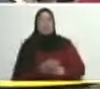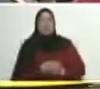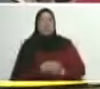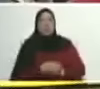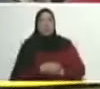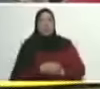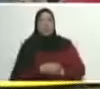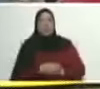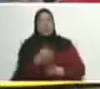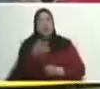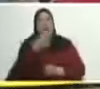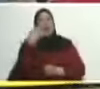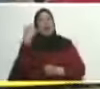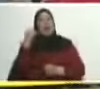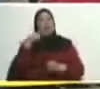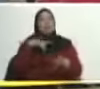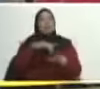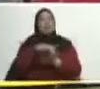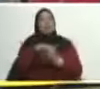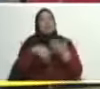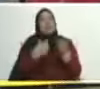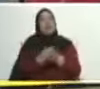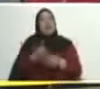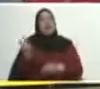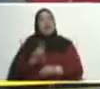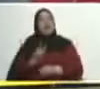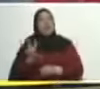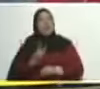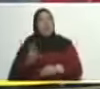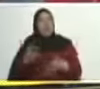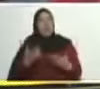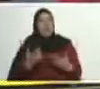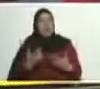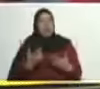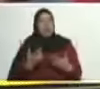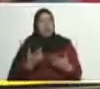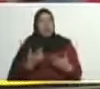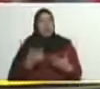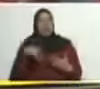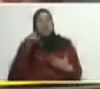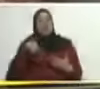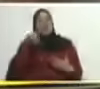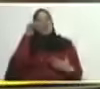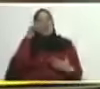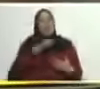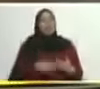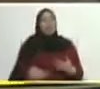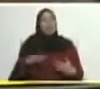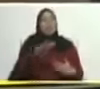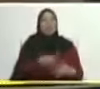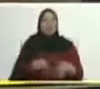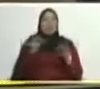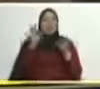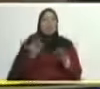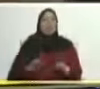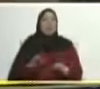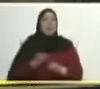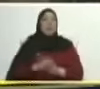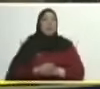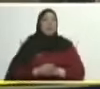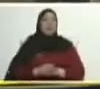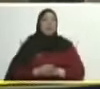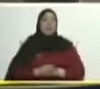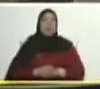detener la locura de invadir militarmente a Venezuela. Y eso al pueblo de Venezuela no se le olvida. No solo son